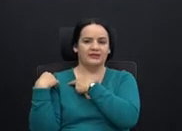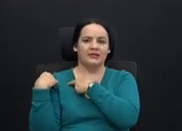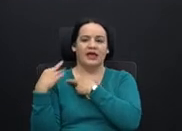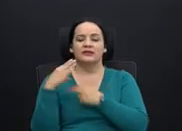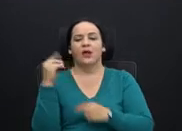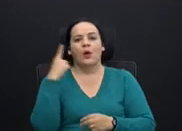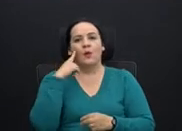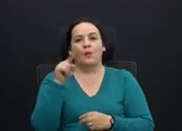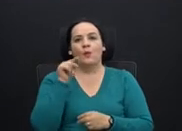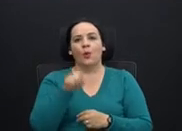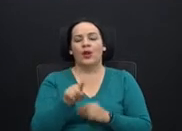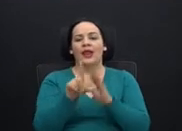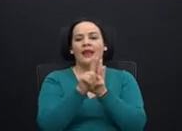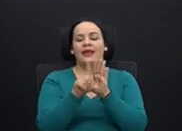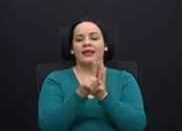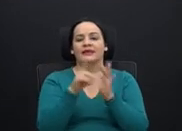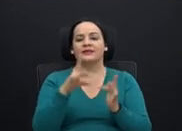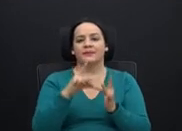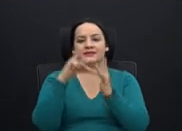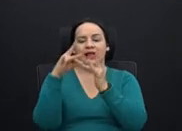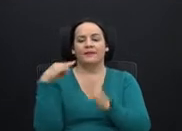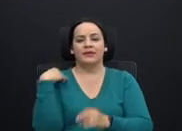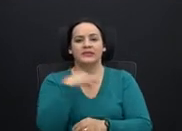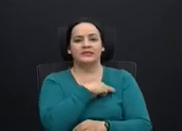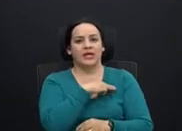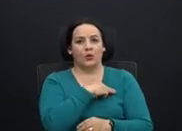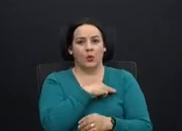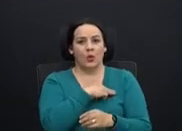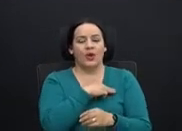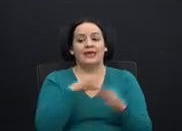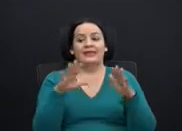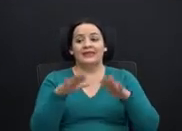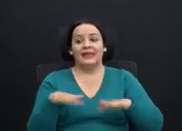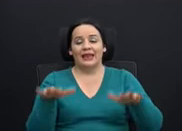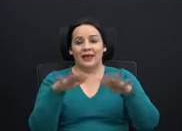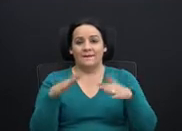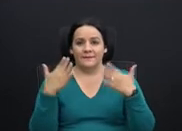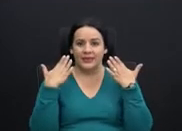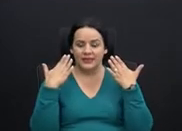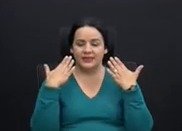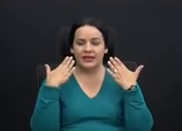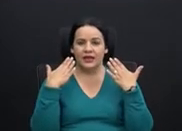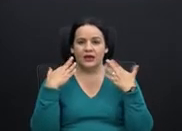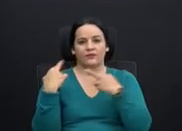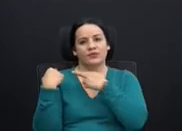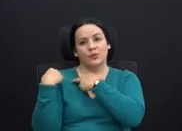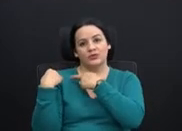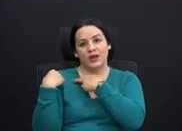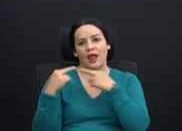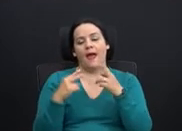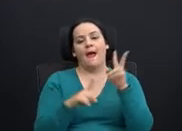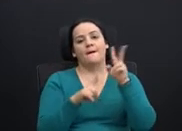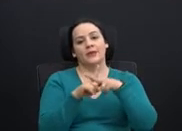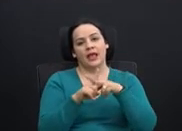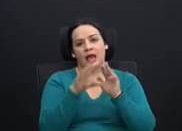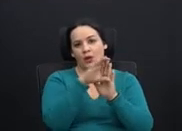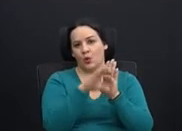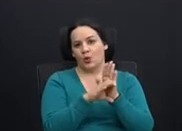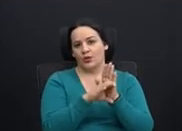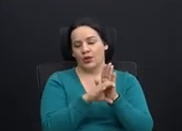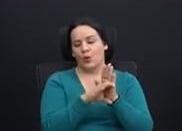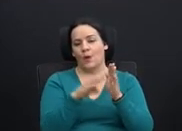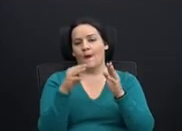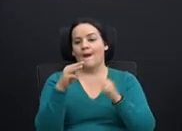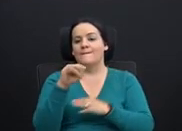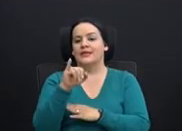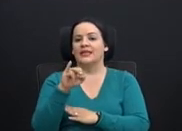responsabilizadas por la ley especial. El Ministerio del Ambiente tiene la responsabilidad de aplicar el Código de Minería y las otras disposiciones ambientales, y en